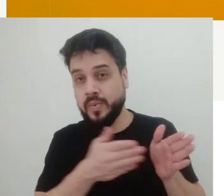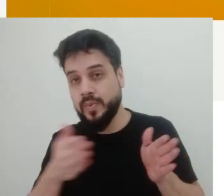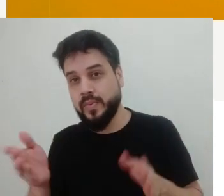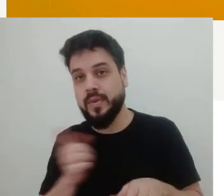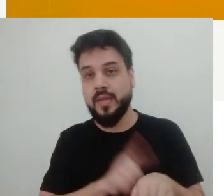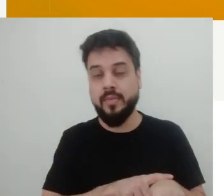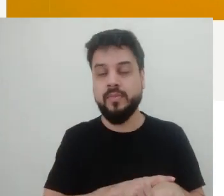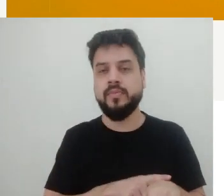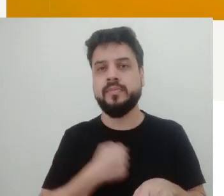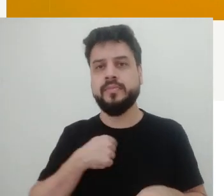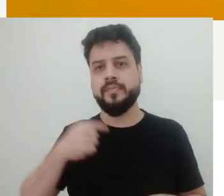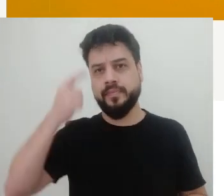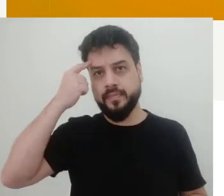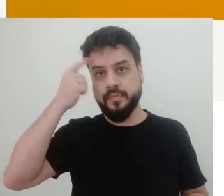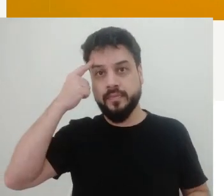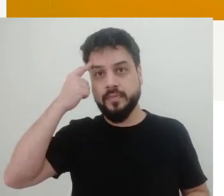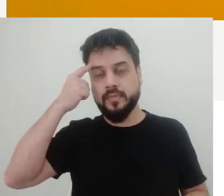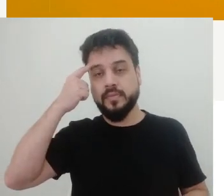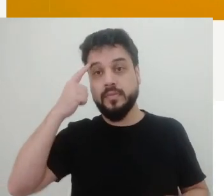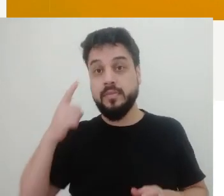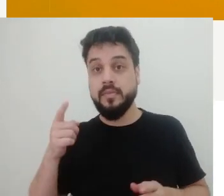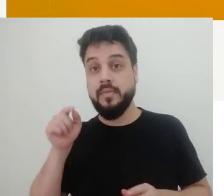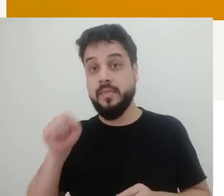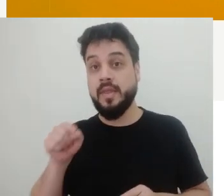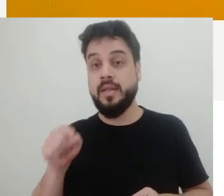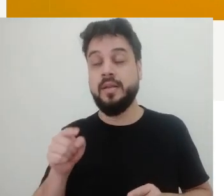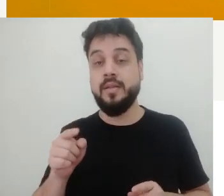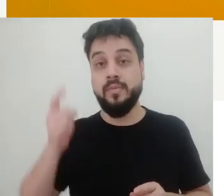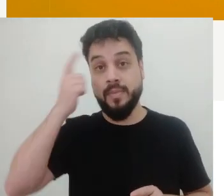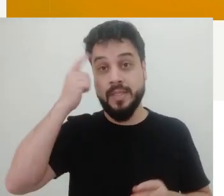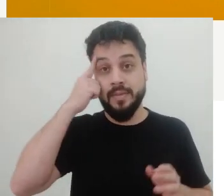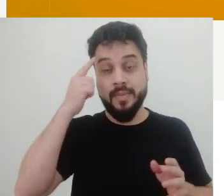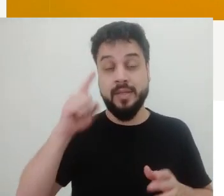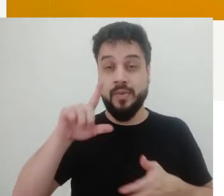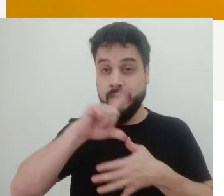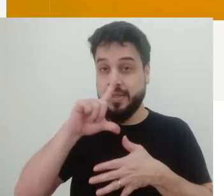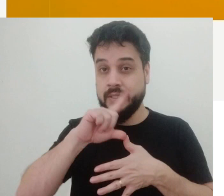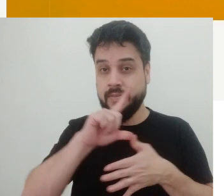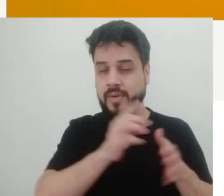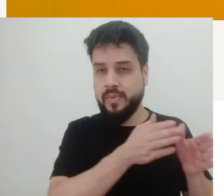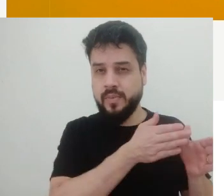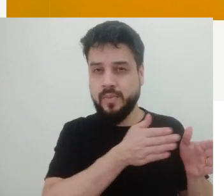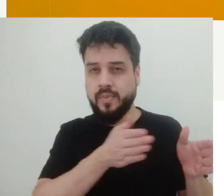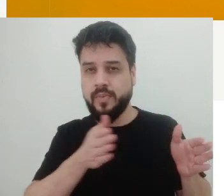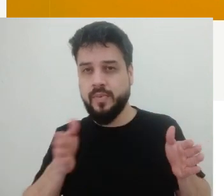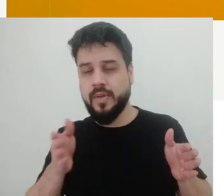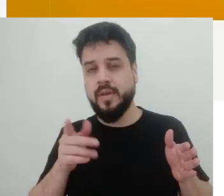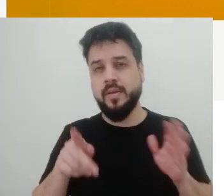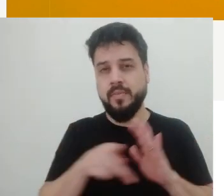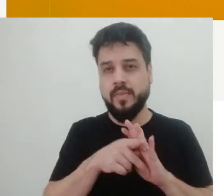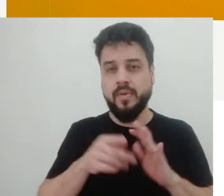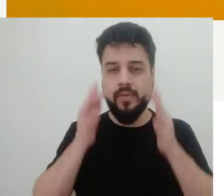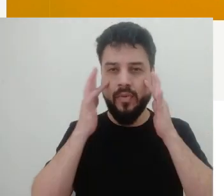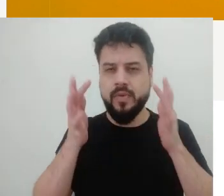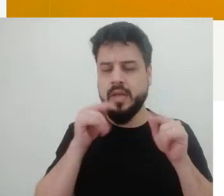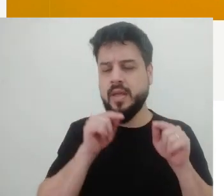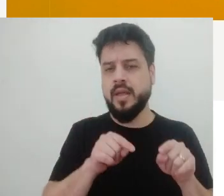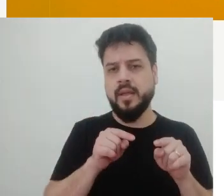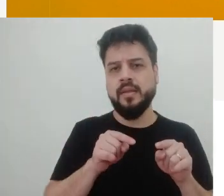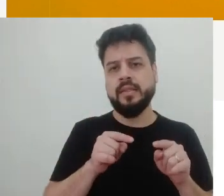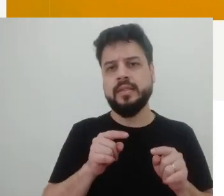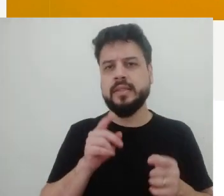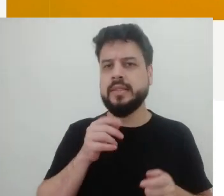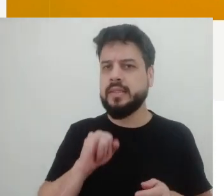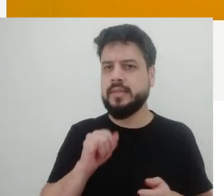legítima, era a la vez, para mí, completamente parcial. Y que yo estaba obligado,